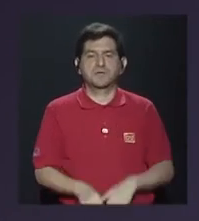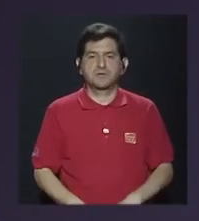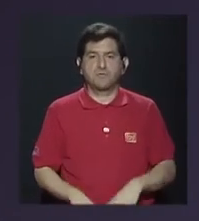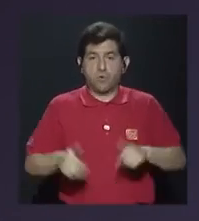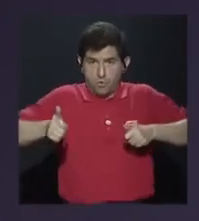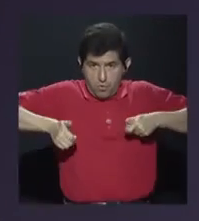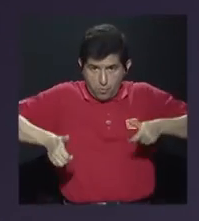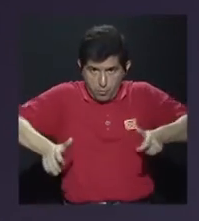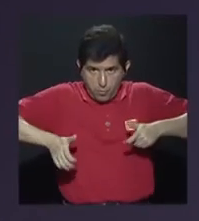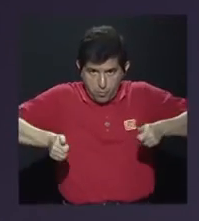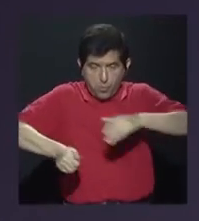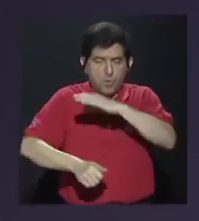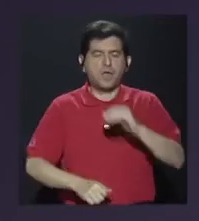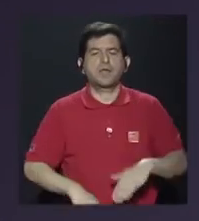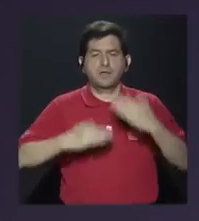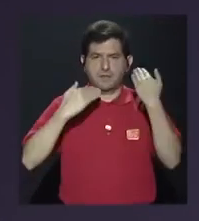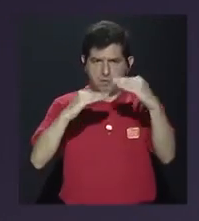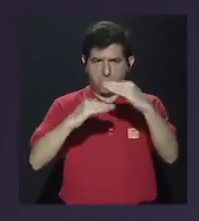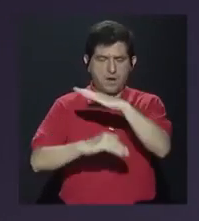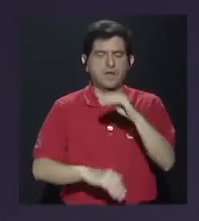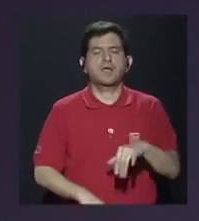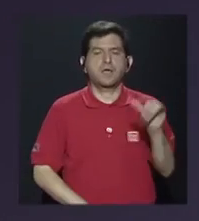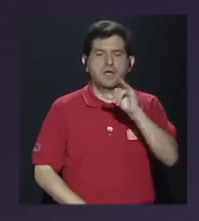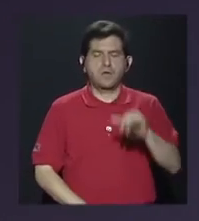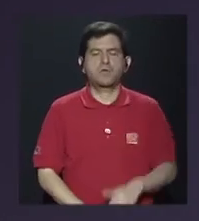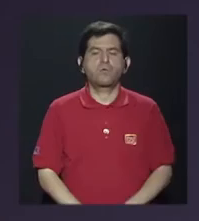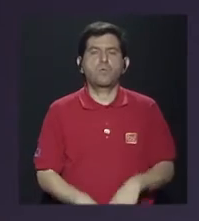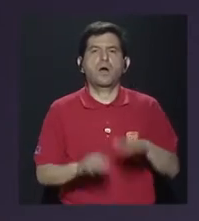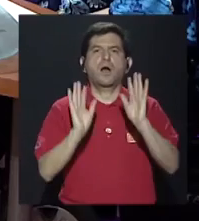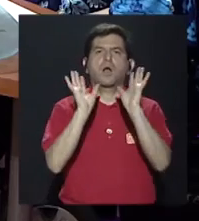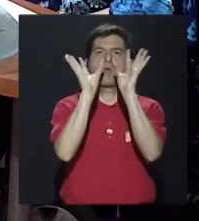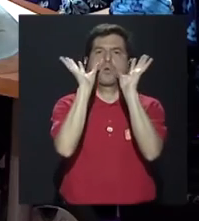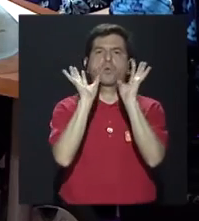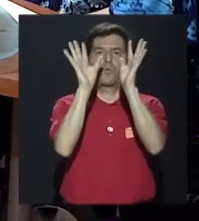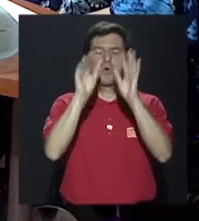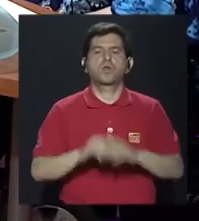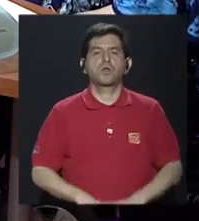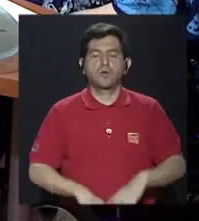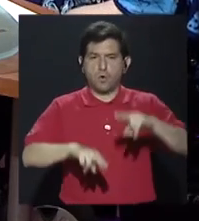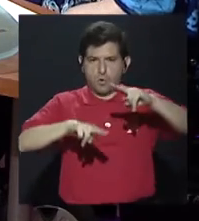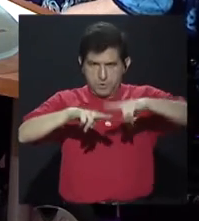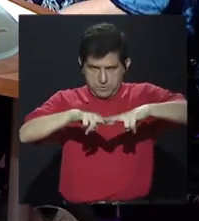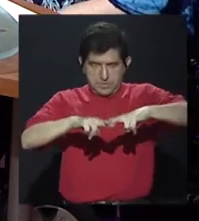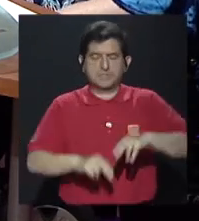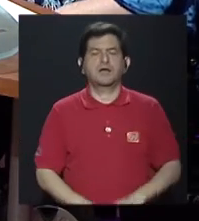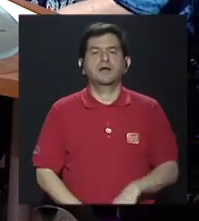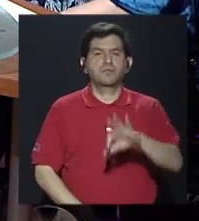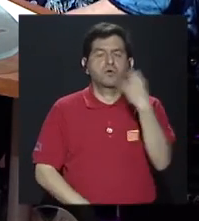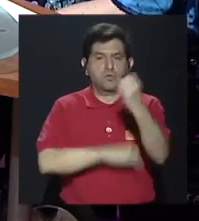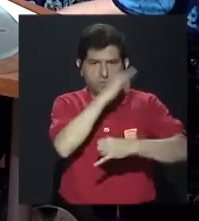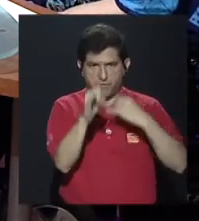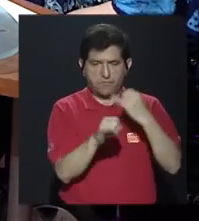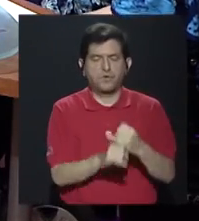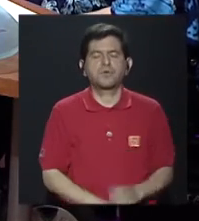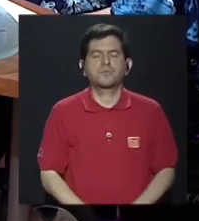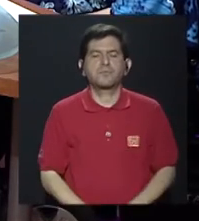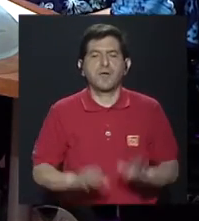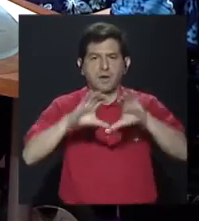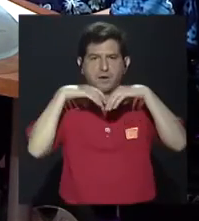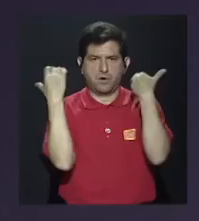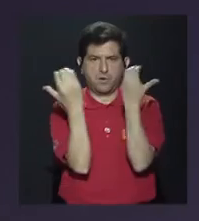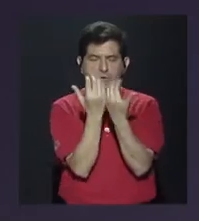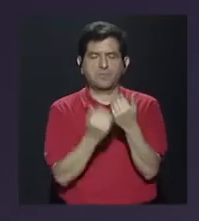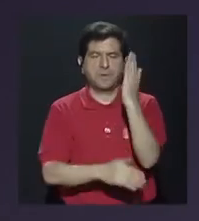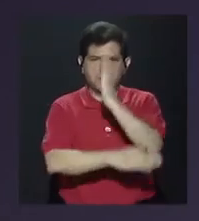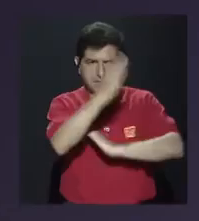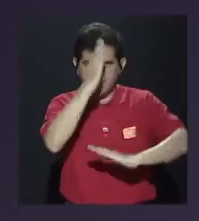para taekwondo y voleibol sentado. Sería sí, a nivel internacional, el Comité Paralímpico lo